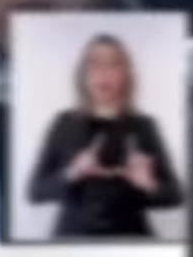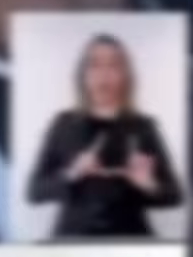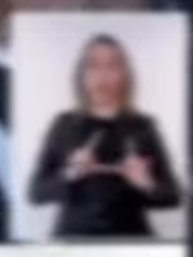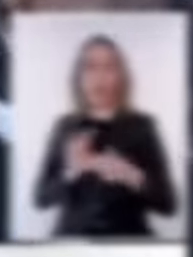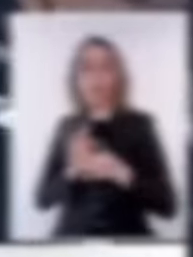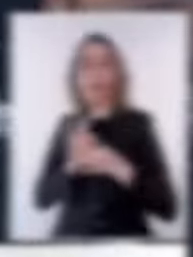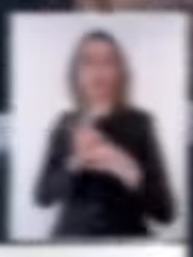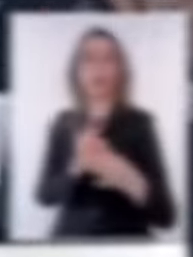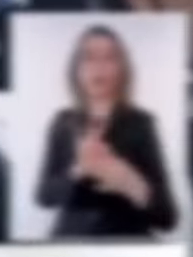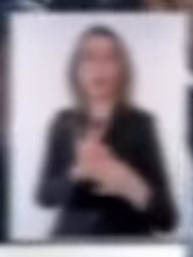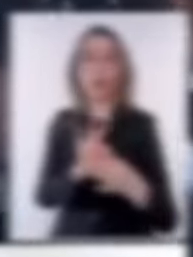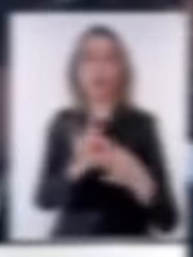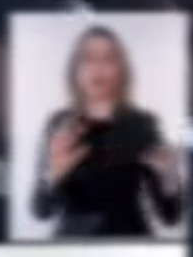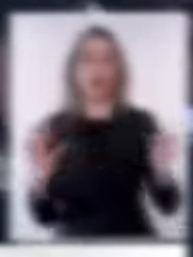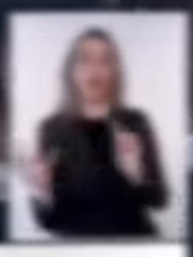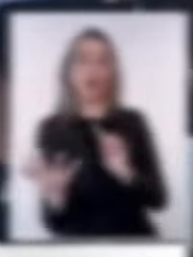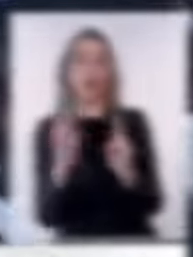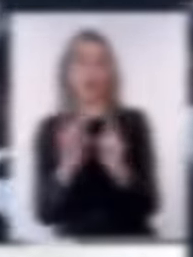vinculación con el medio.